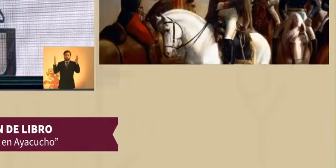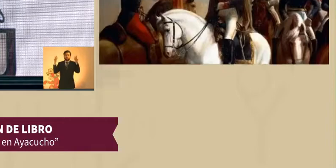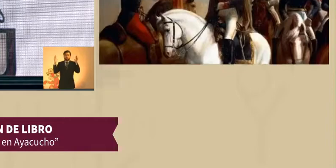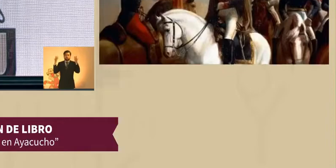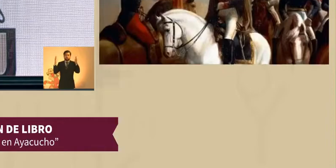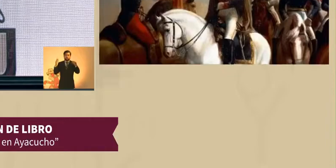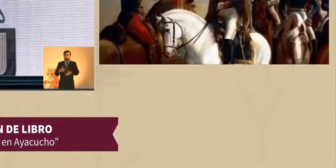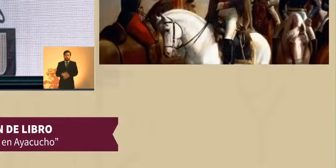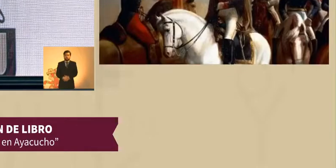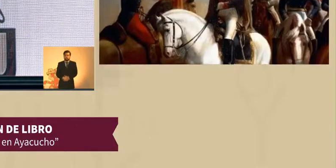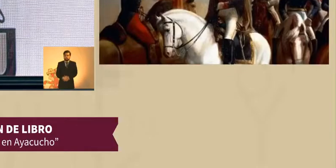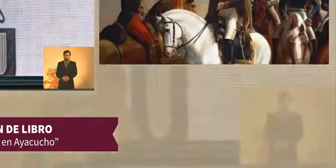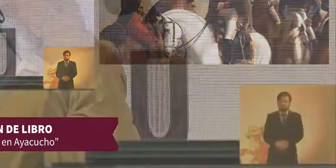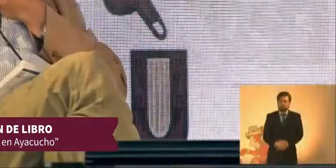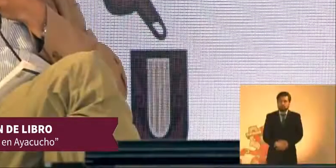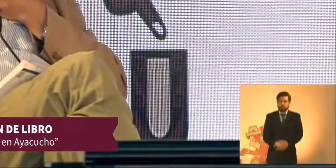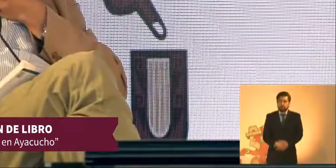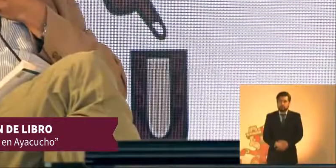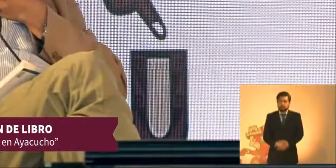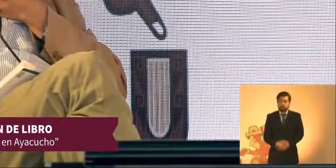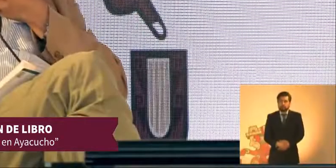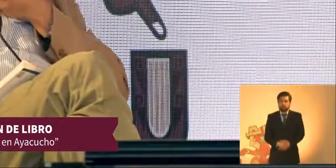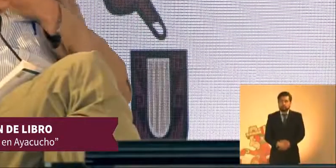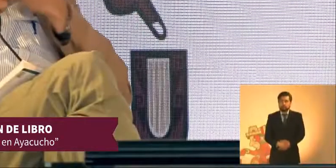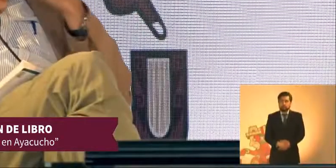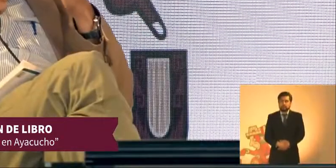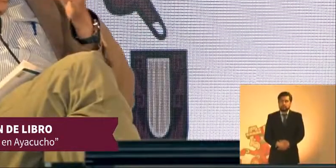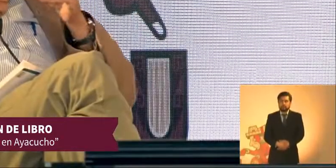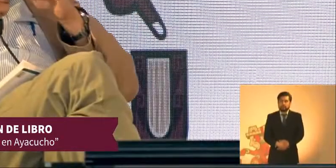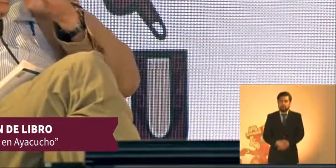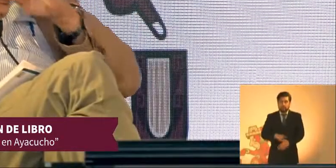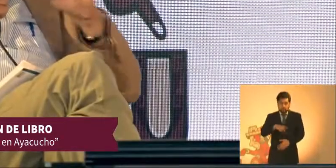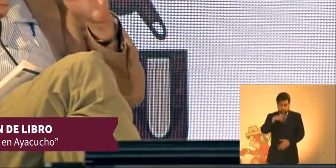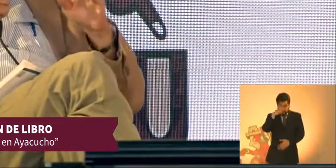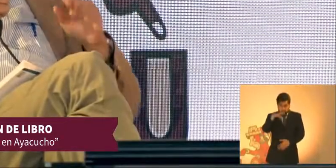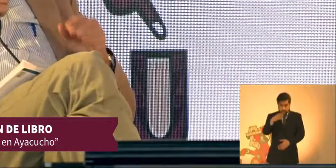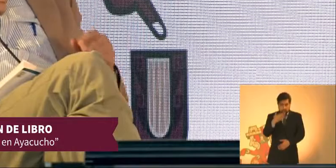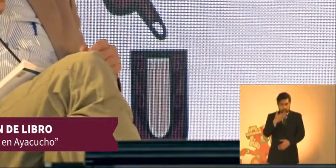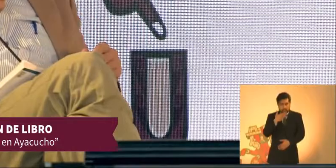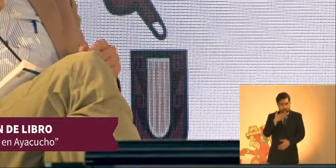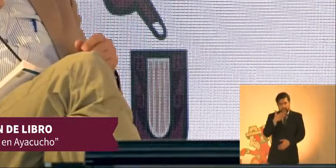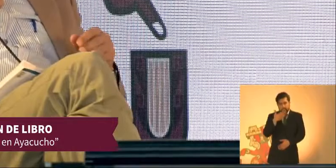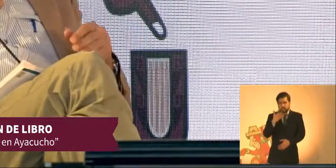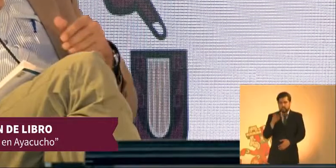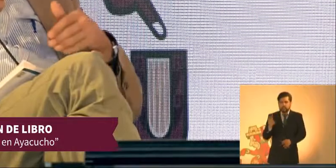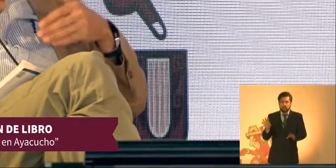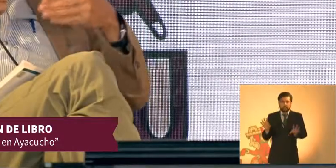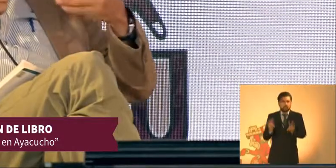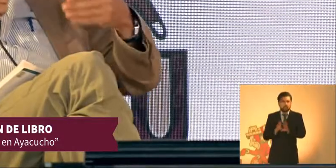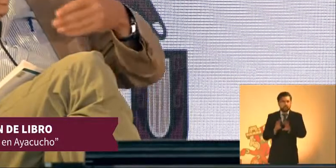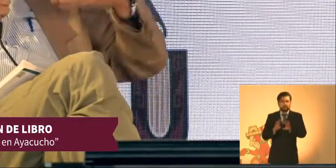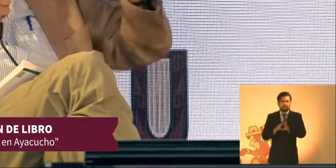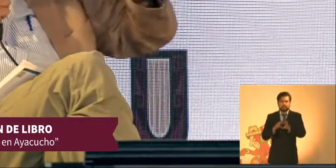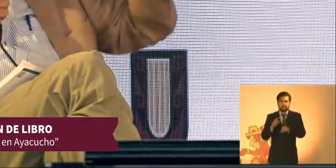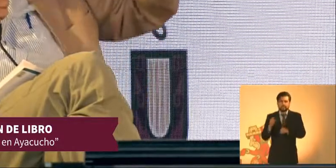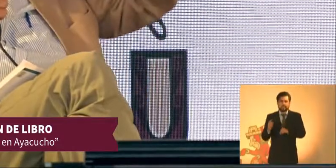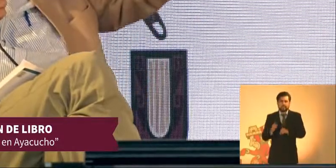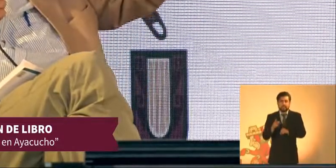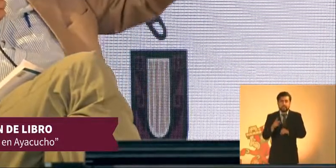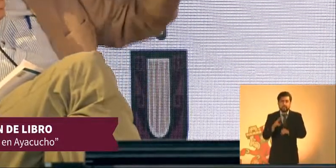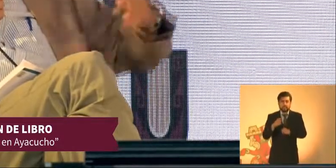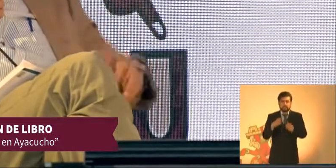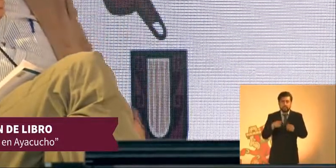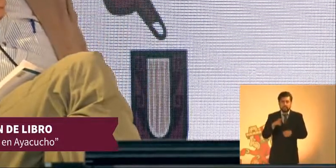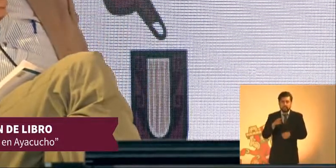que méxico les abrió los brazos como nadie deuda eterna pues los vascos que